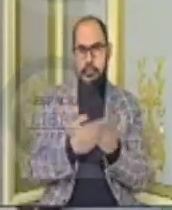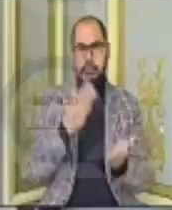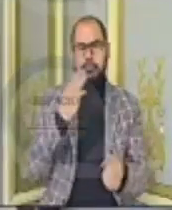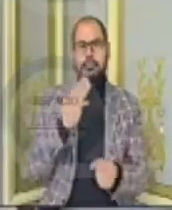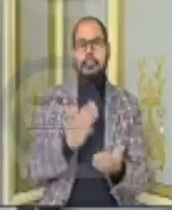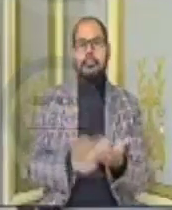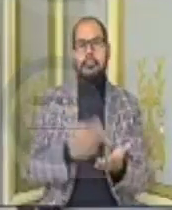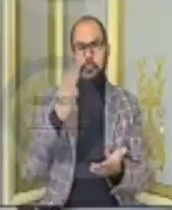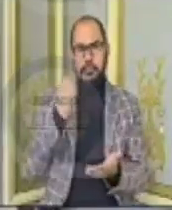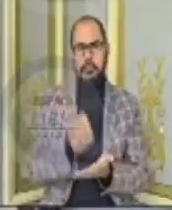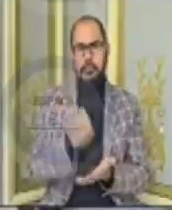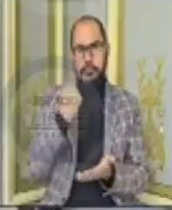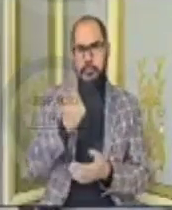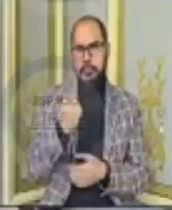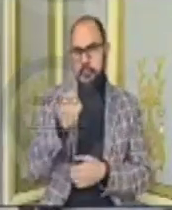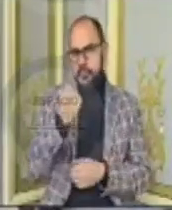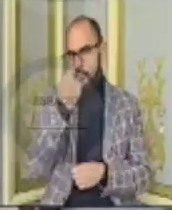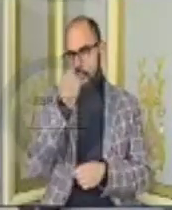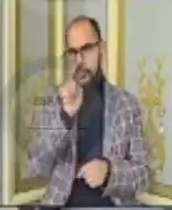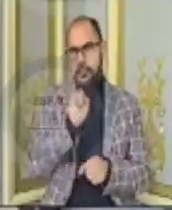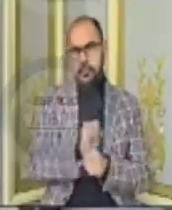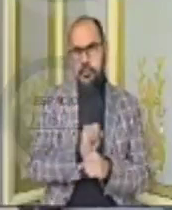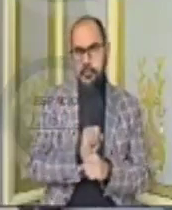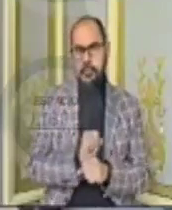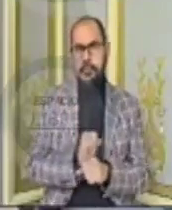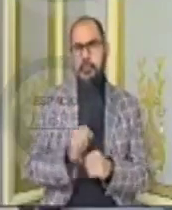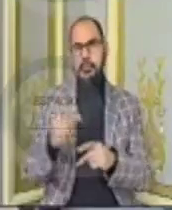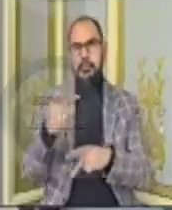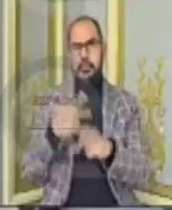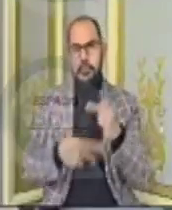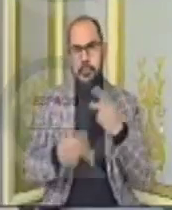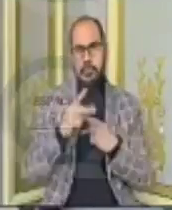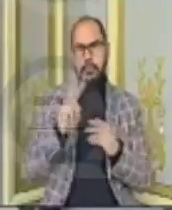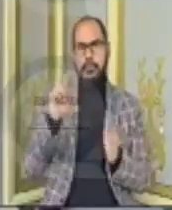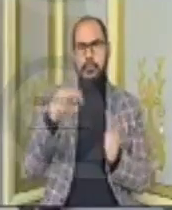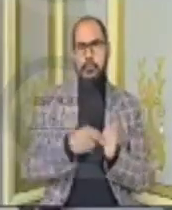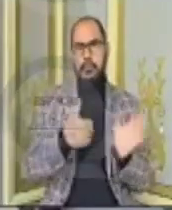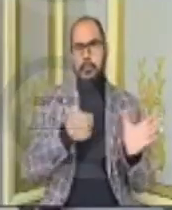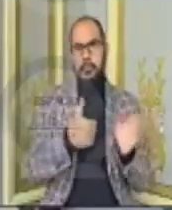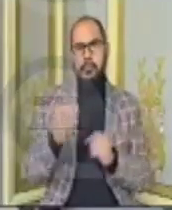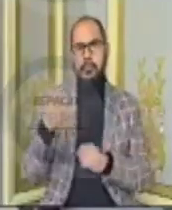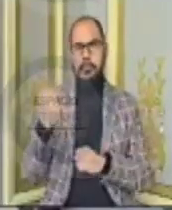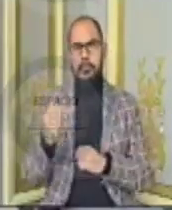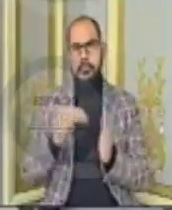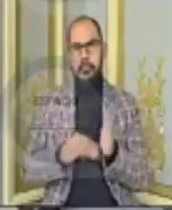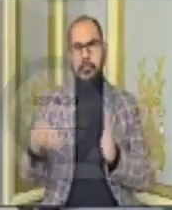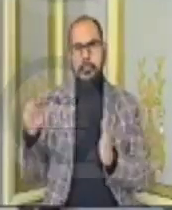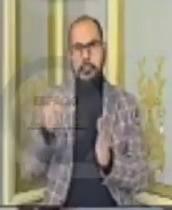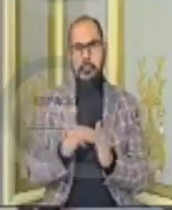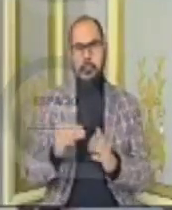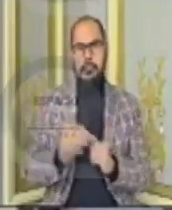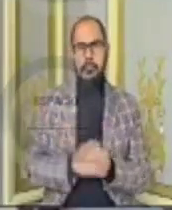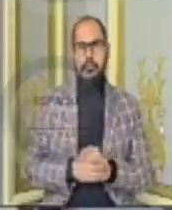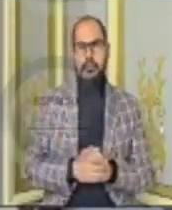multas autorizadas por la Secretaría, el crédito en firme fue de 2.609 millones.